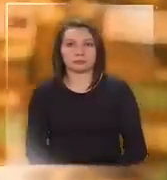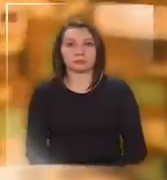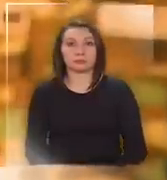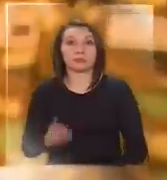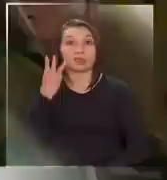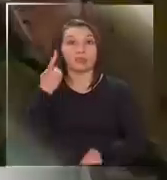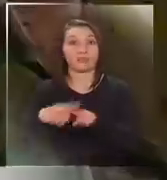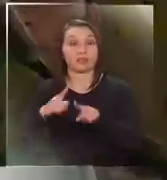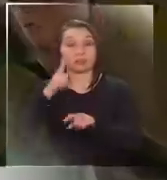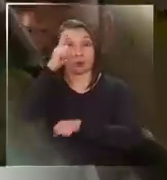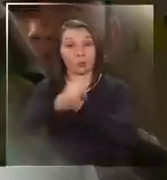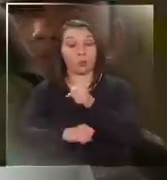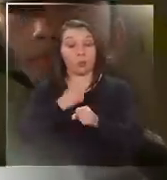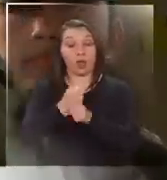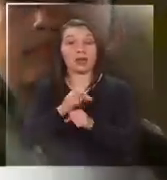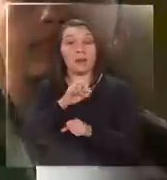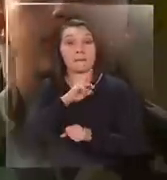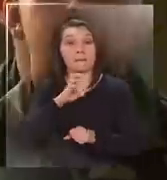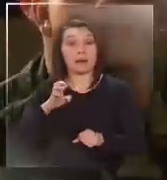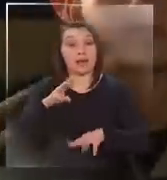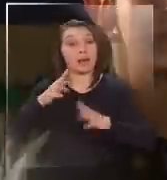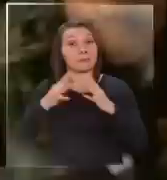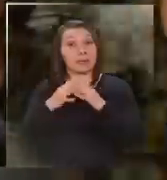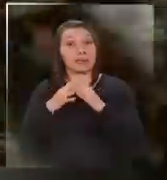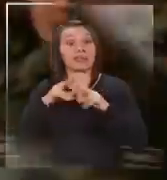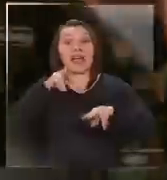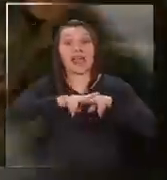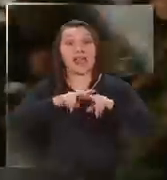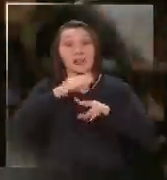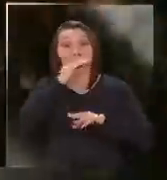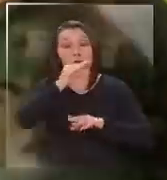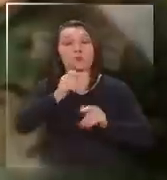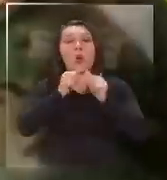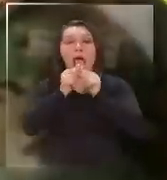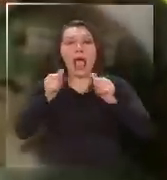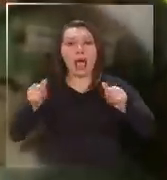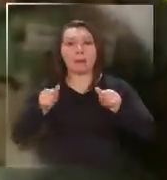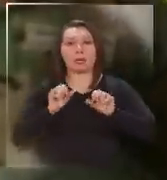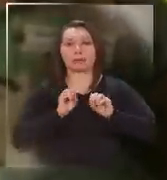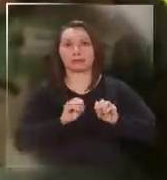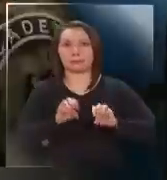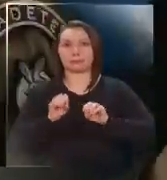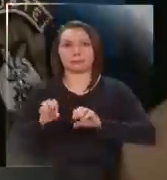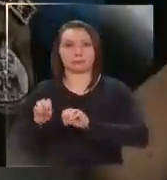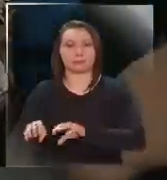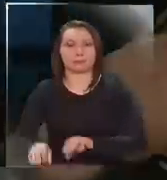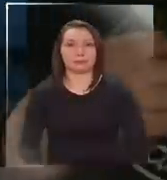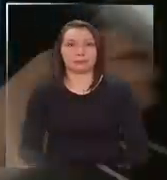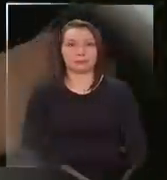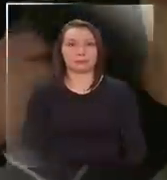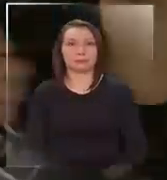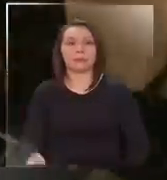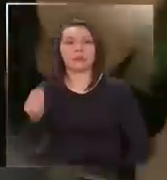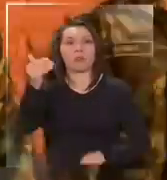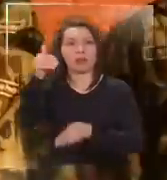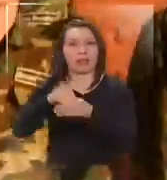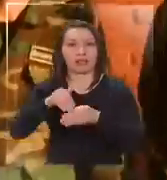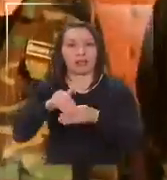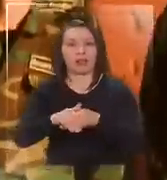Tres veces al año, la premilitar Héroes de la Concepción de la Cisterna realiza campañas de instrucción. Buenas tardes, capitán.